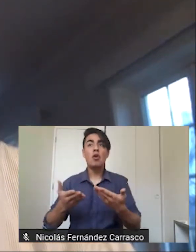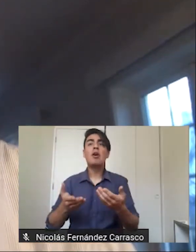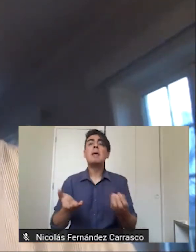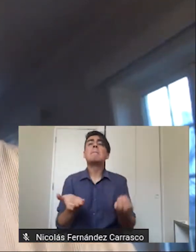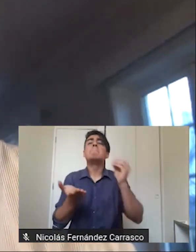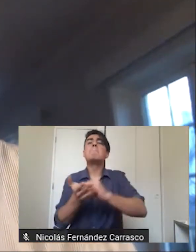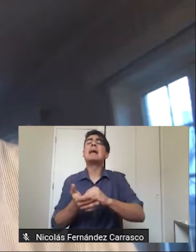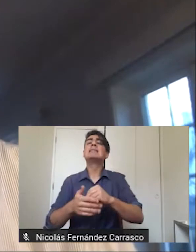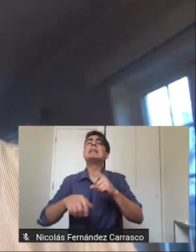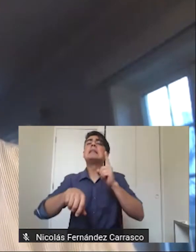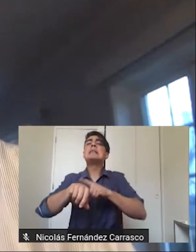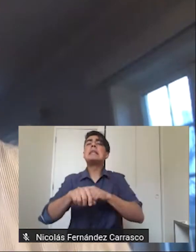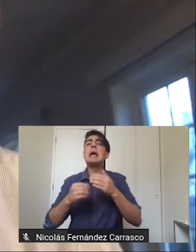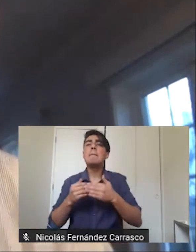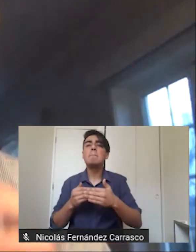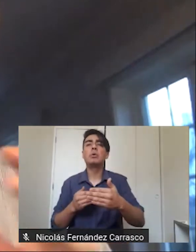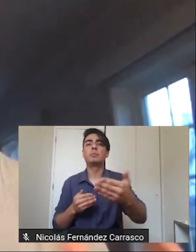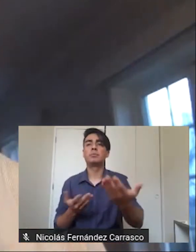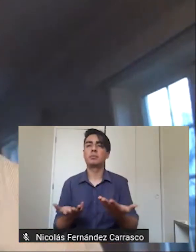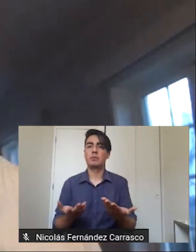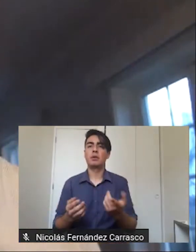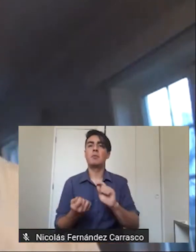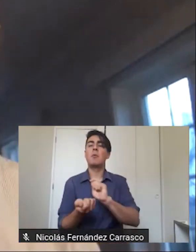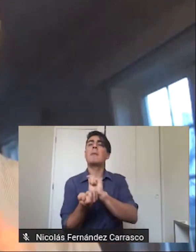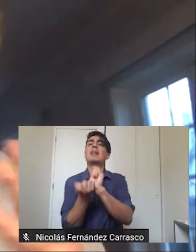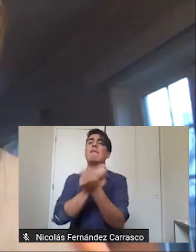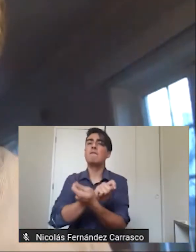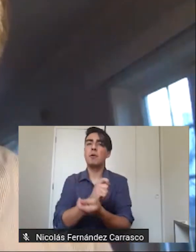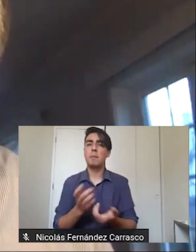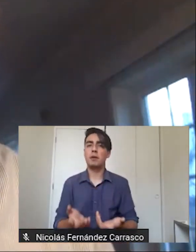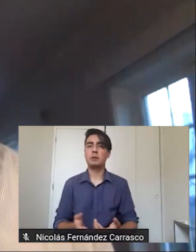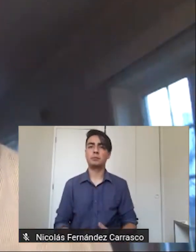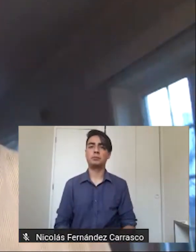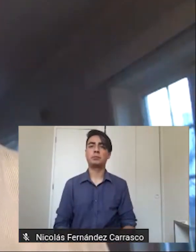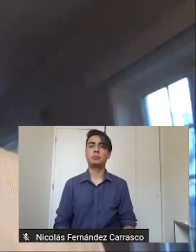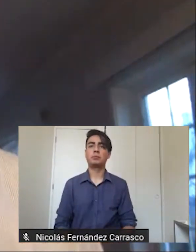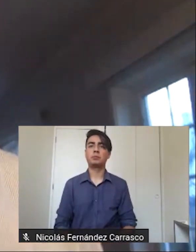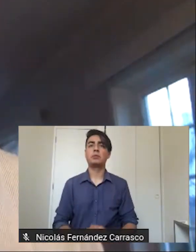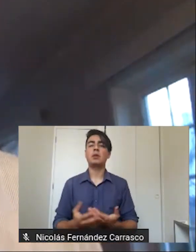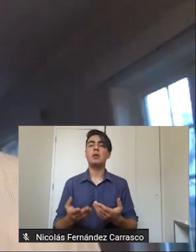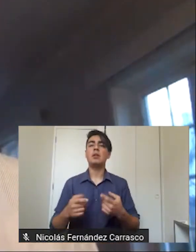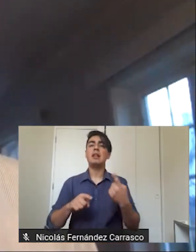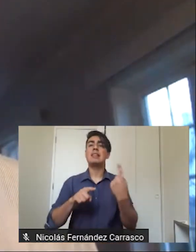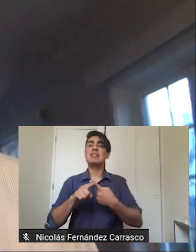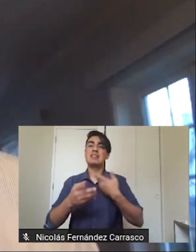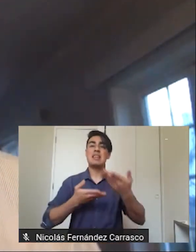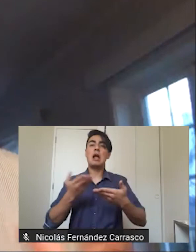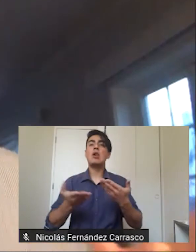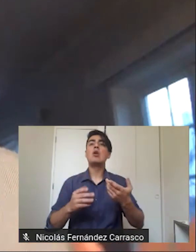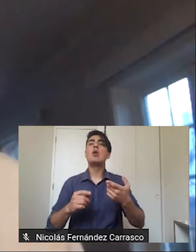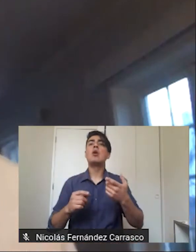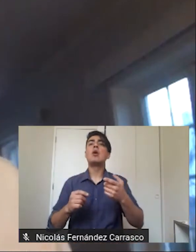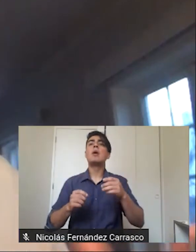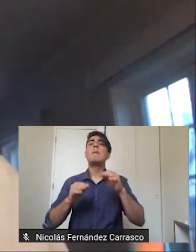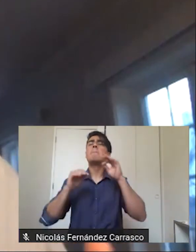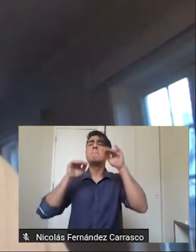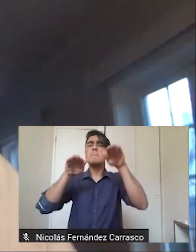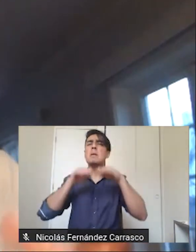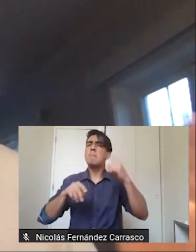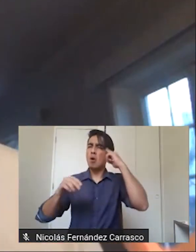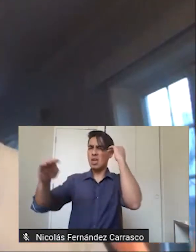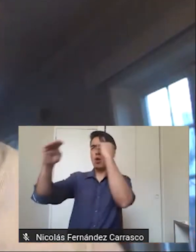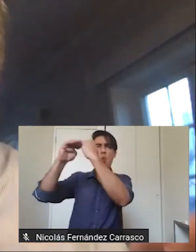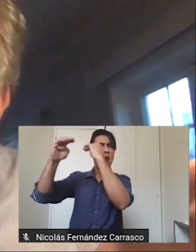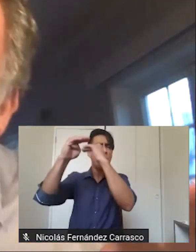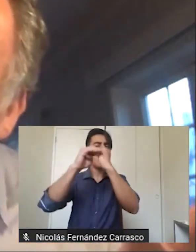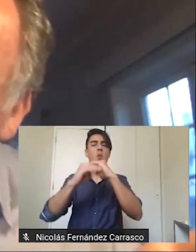El diálogo se construye desde la diferencia, no tienes que pensar igual. Muchos de ustedes han escuchado de que le dicen a la gente, vamos